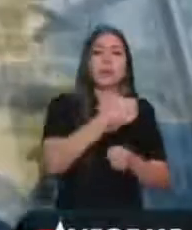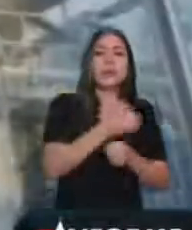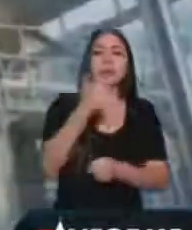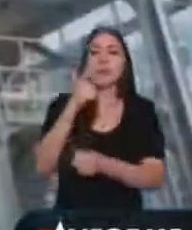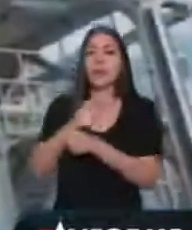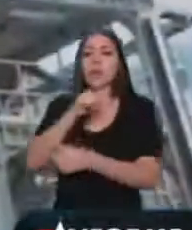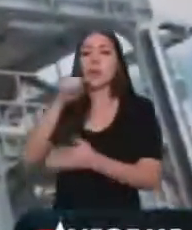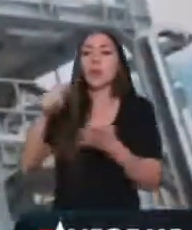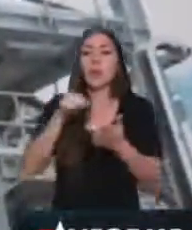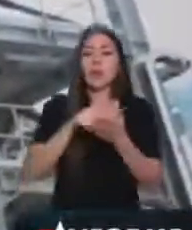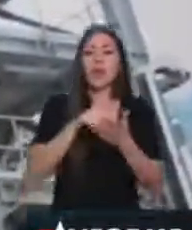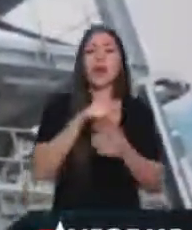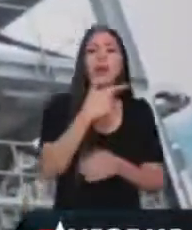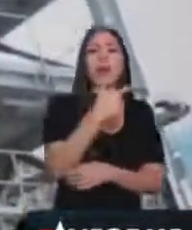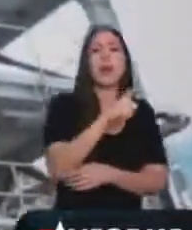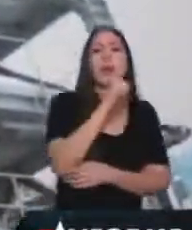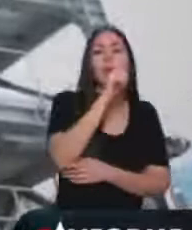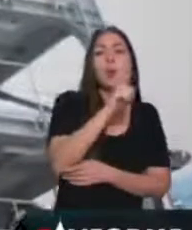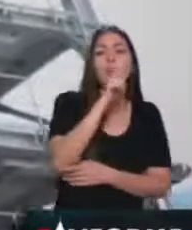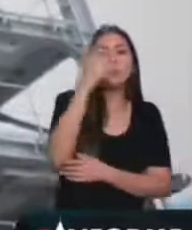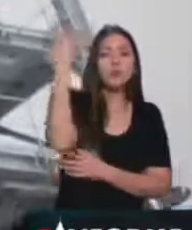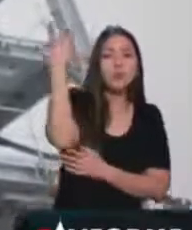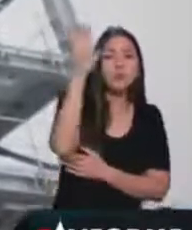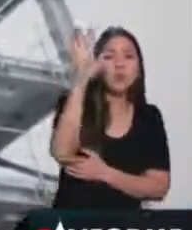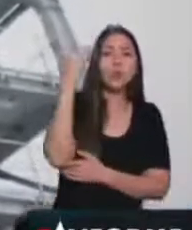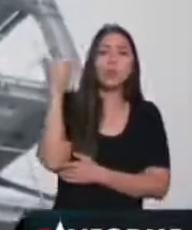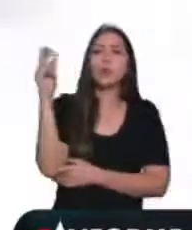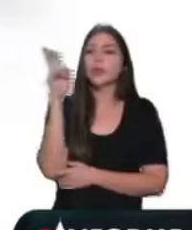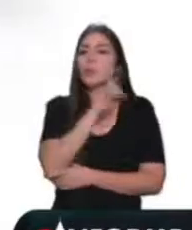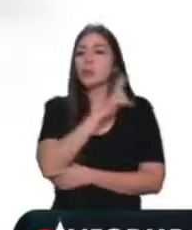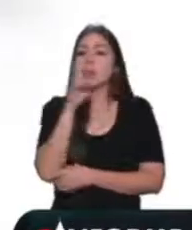lugar. Después el gas de privados y al final el carbón.